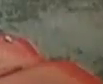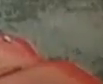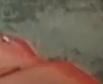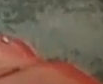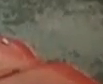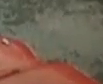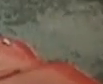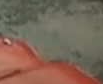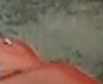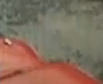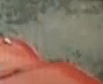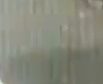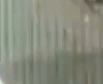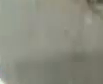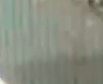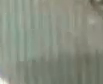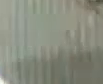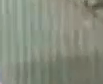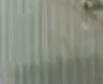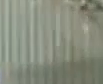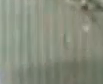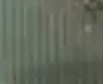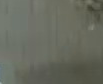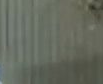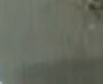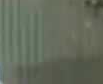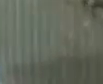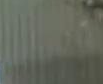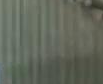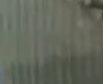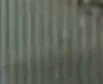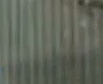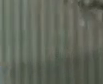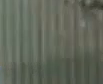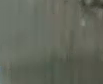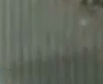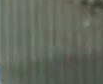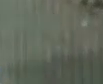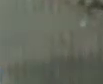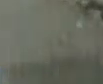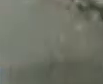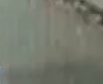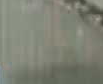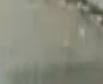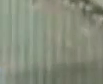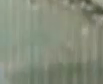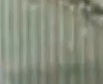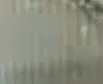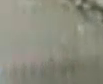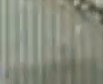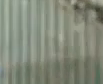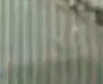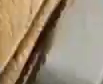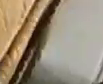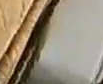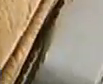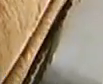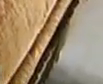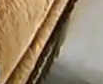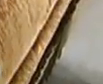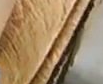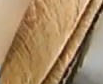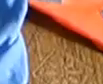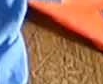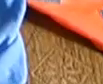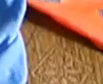mujer fue atropellada por un vehículo al norte de guayaquil la afectada trabaja en el consorcio puerto limpio y solicita que se investigue el